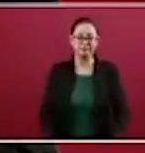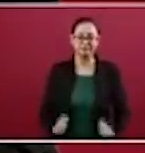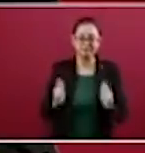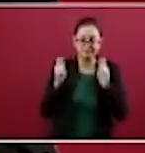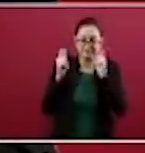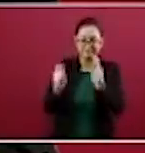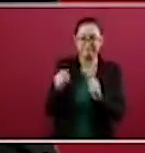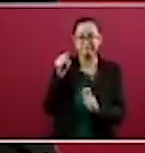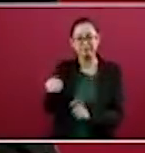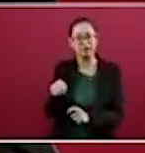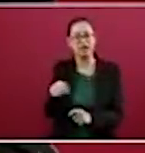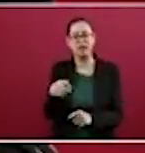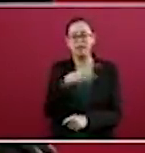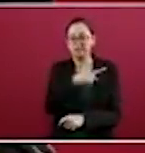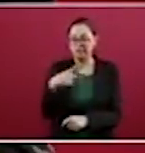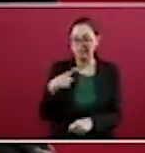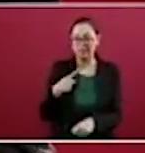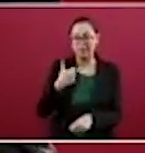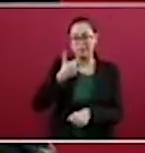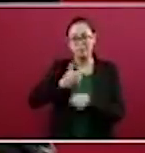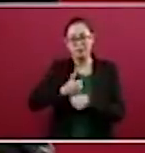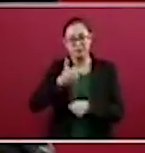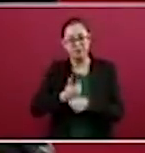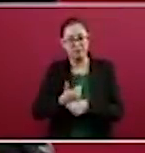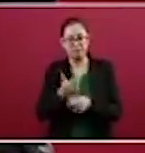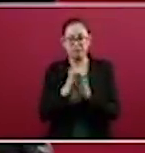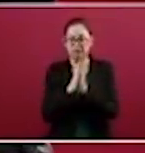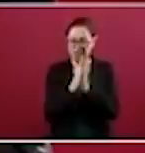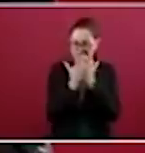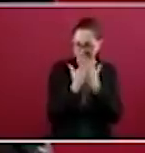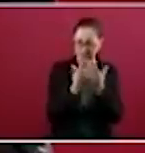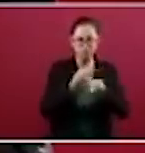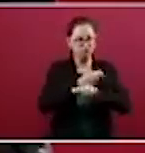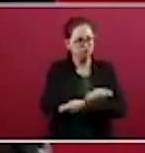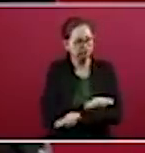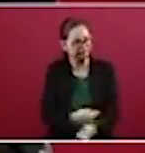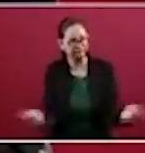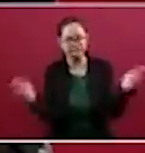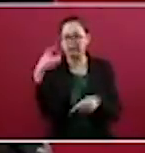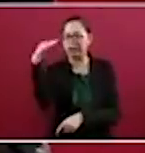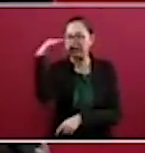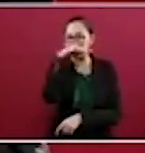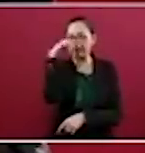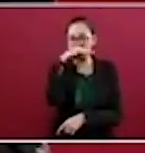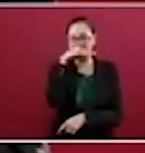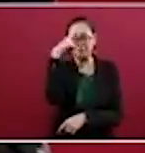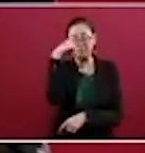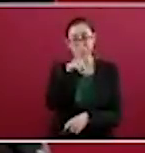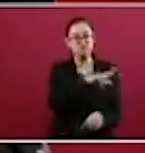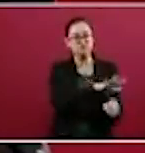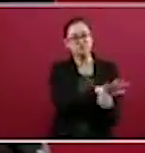de afianzar la gratuidad de la enseñanza primaria con la producción y distribución de los libros indispensables para el